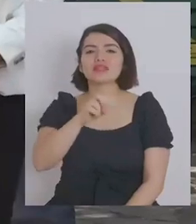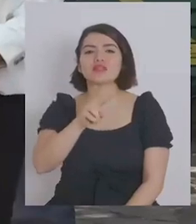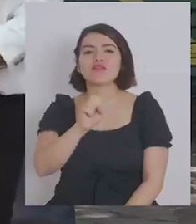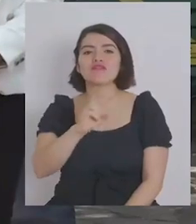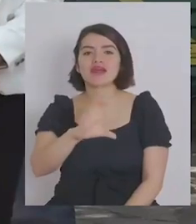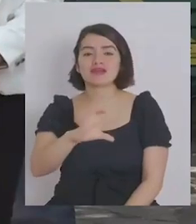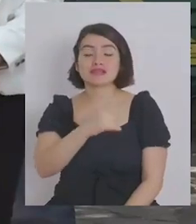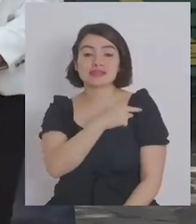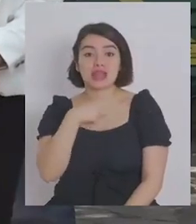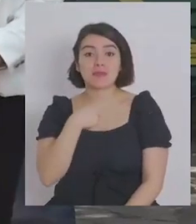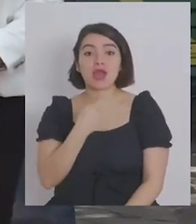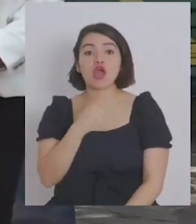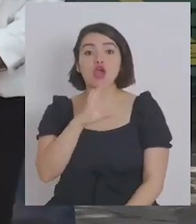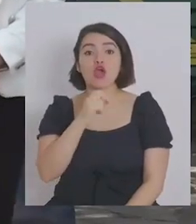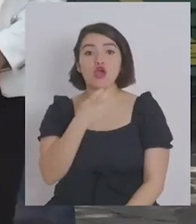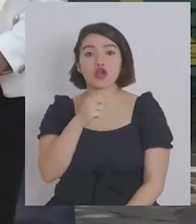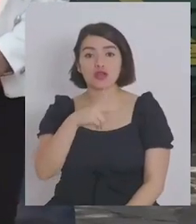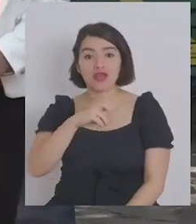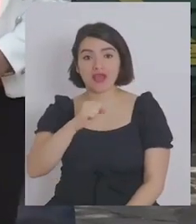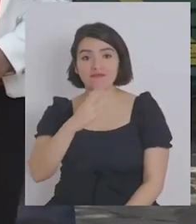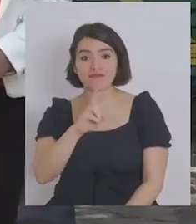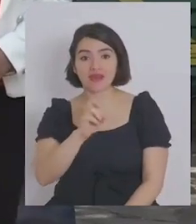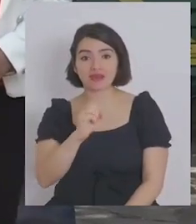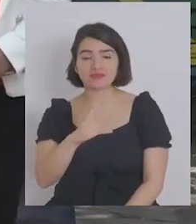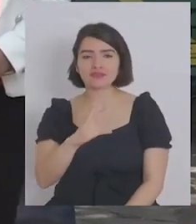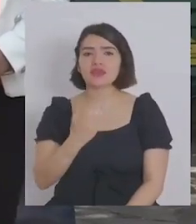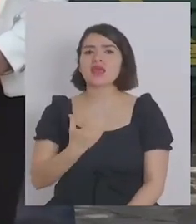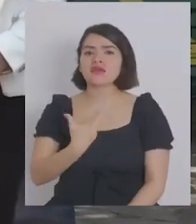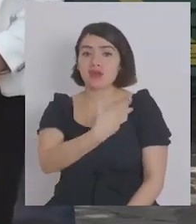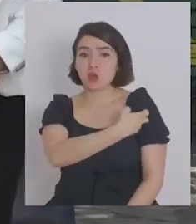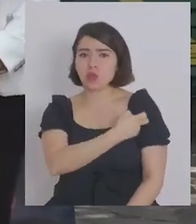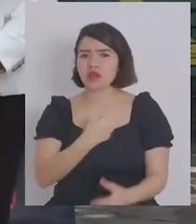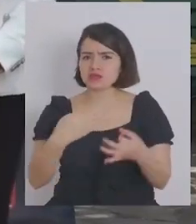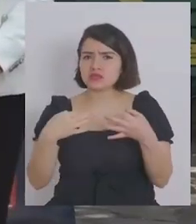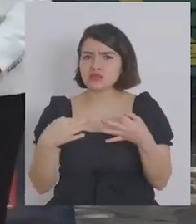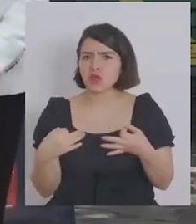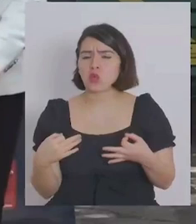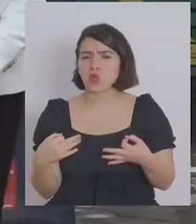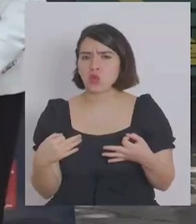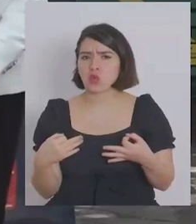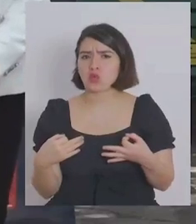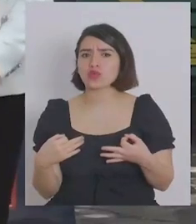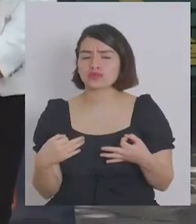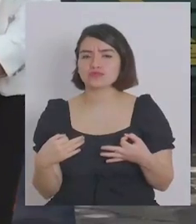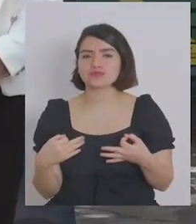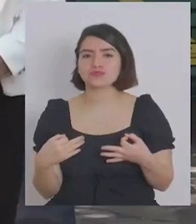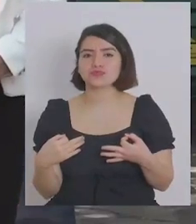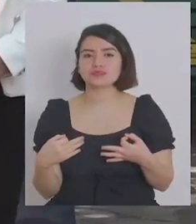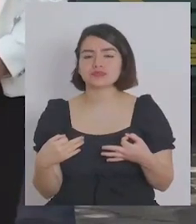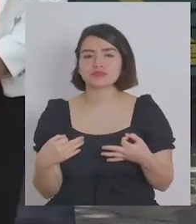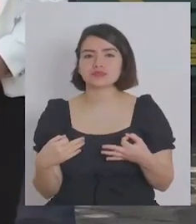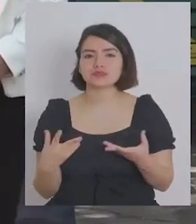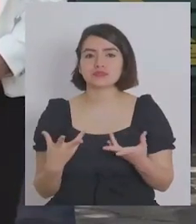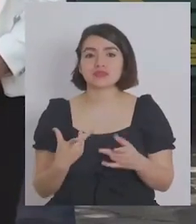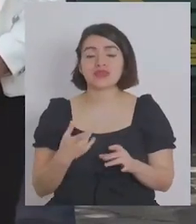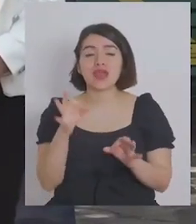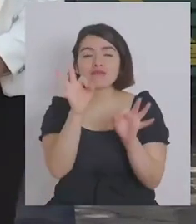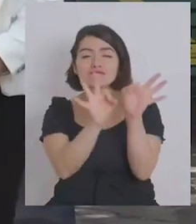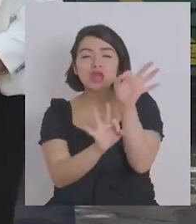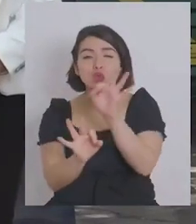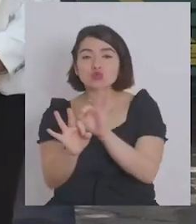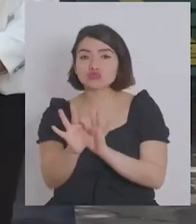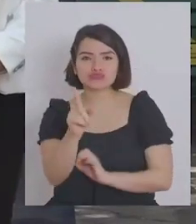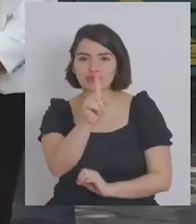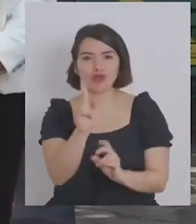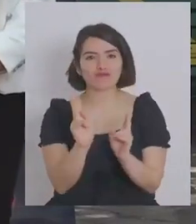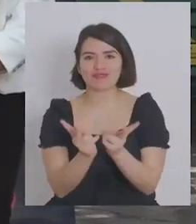la vacuna coronaba que es una vacuna segura que se ocupa de esto la matriz cierto de virus inactivados y como